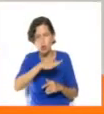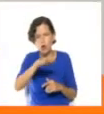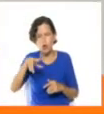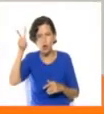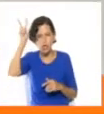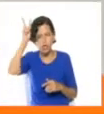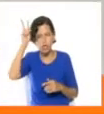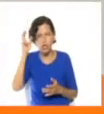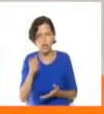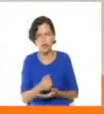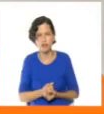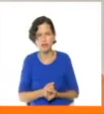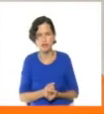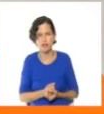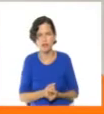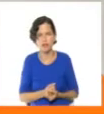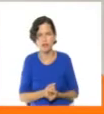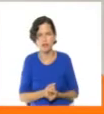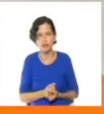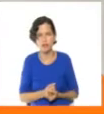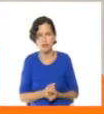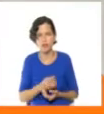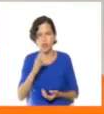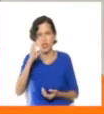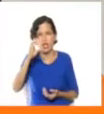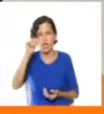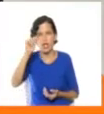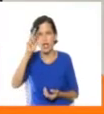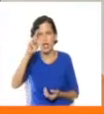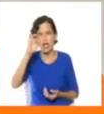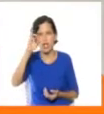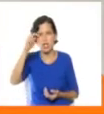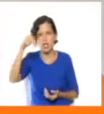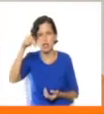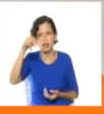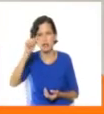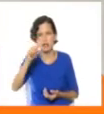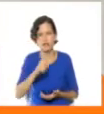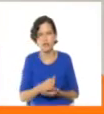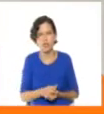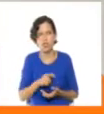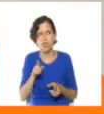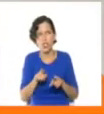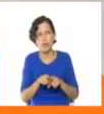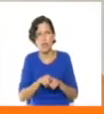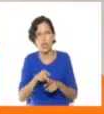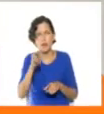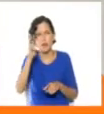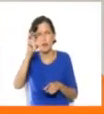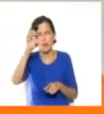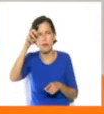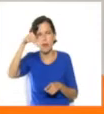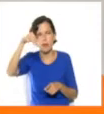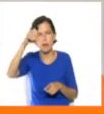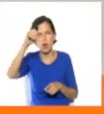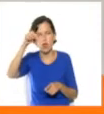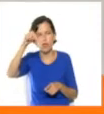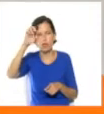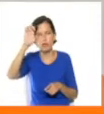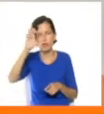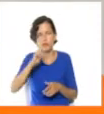autóctonos. Los cariñas, parte de los pemones, están ubicados, fíjense, en esta